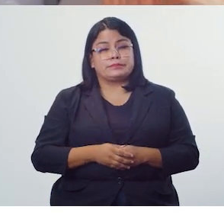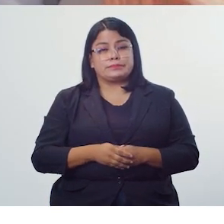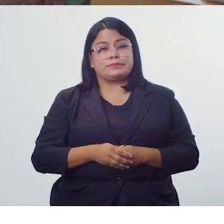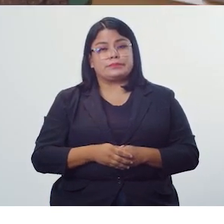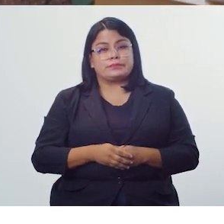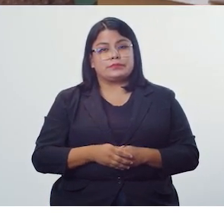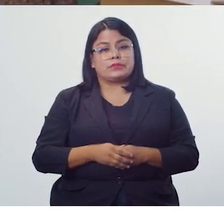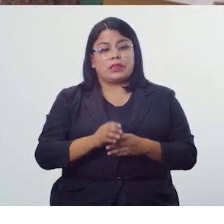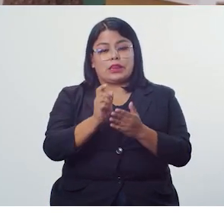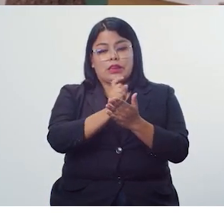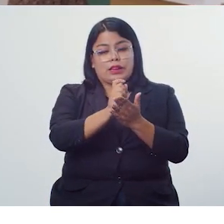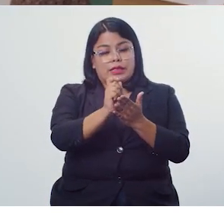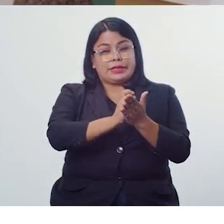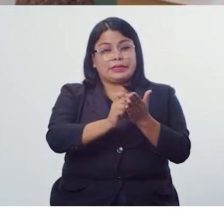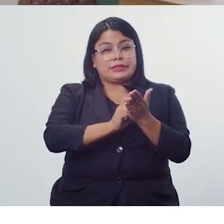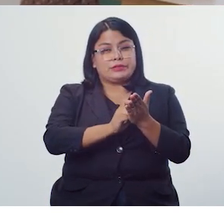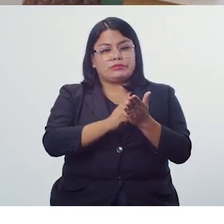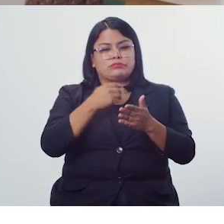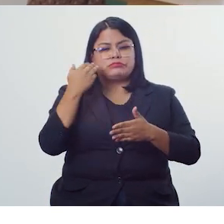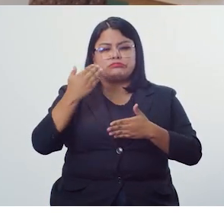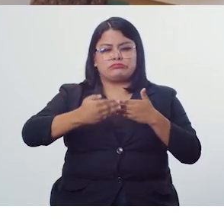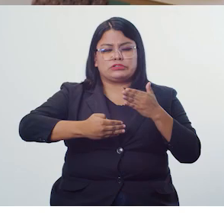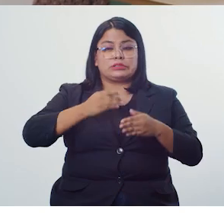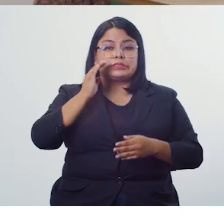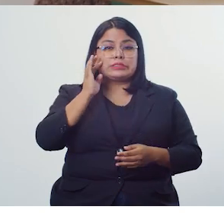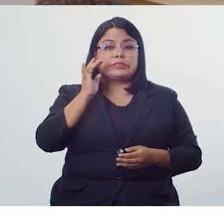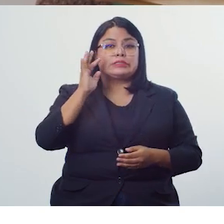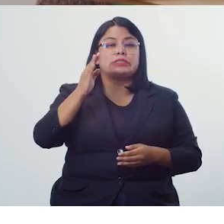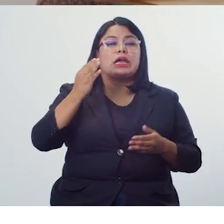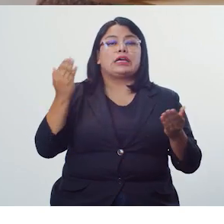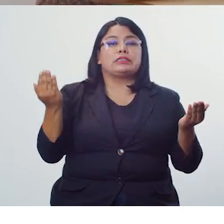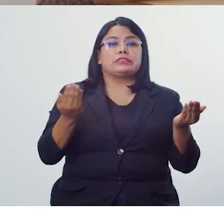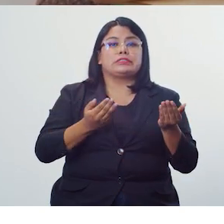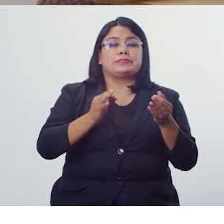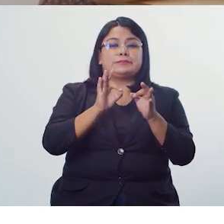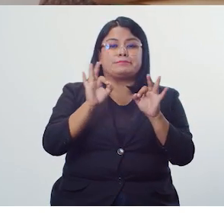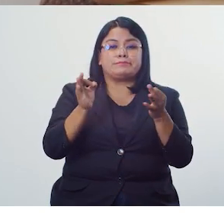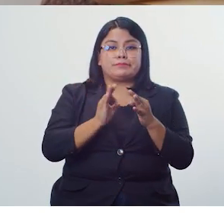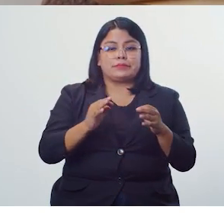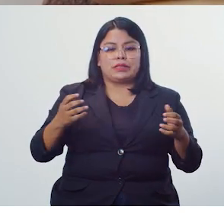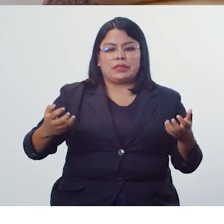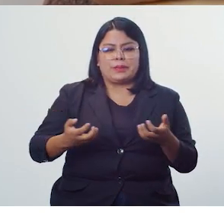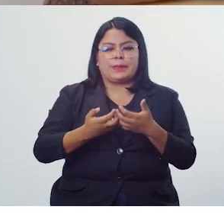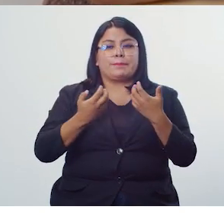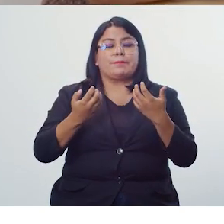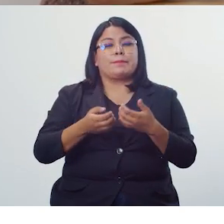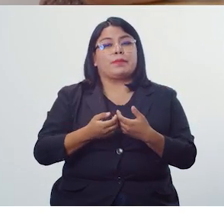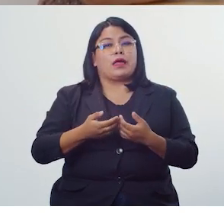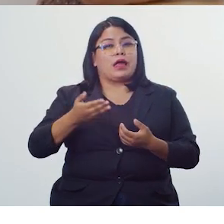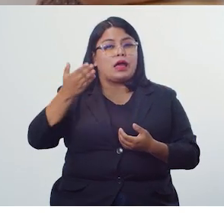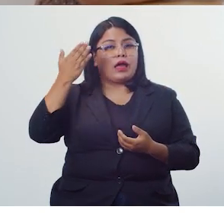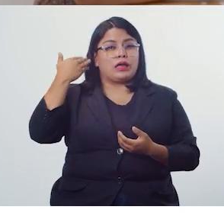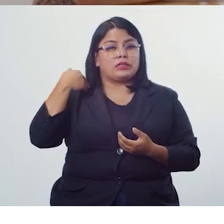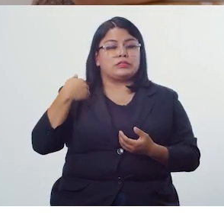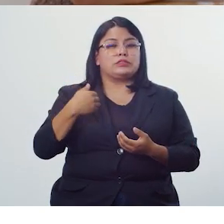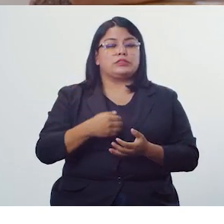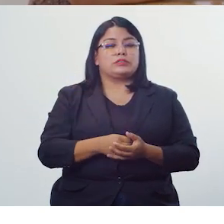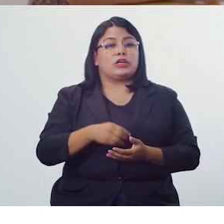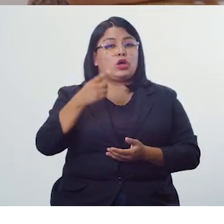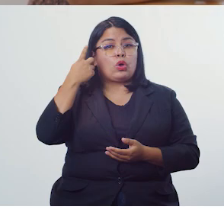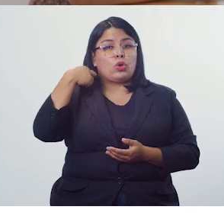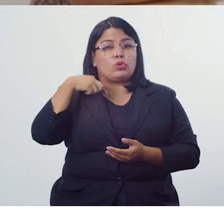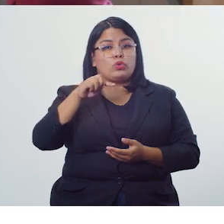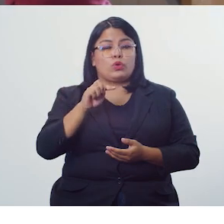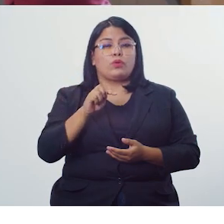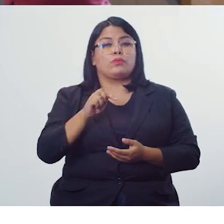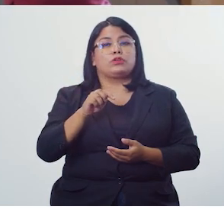texto. La escritura. Como proceso creativo y de producción textual, la investigación reciente de Treiman y